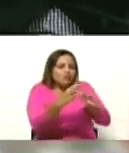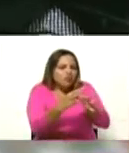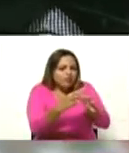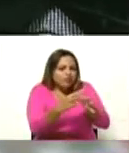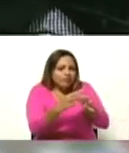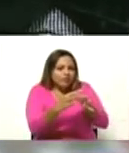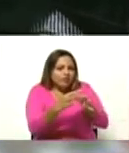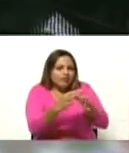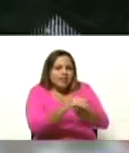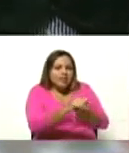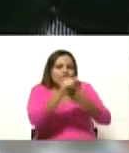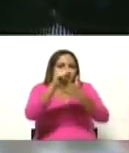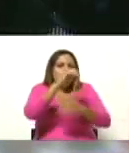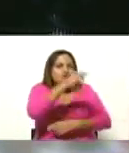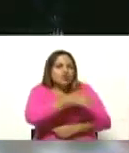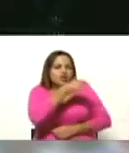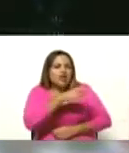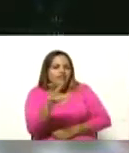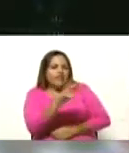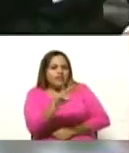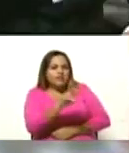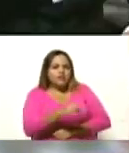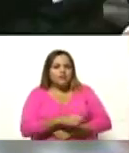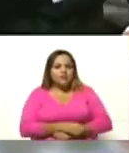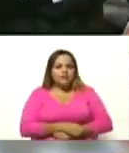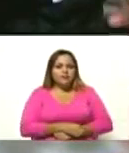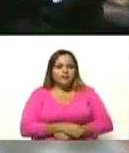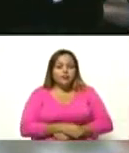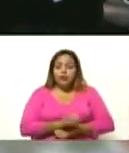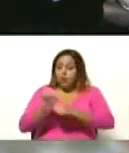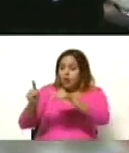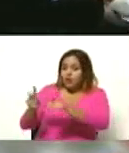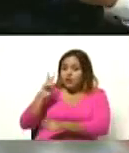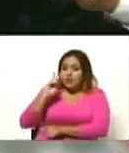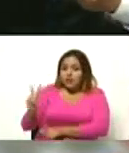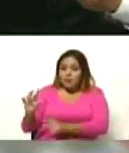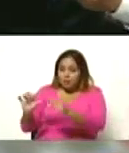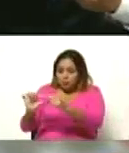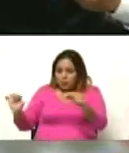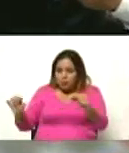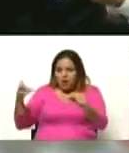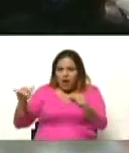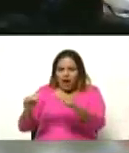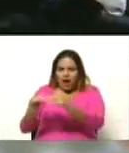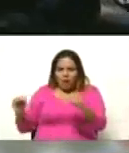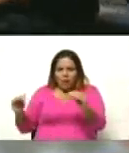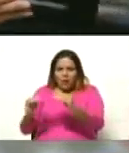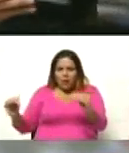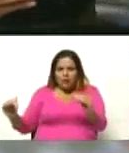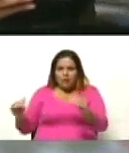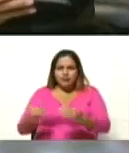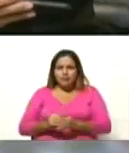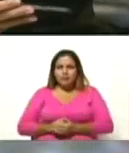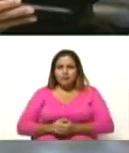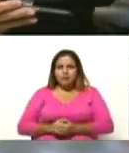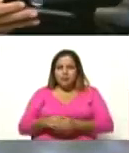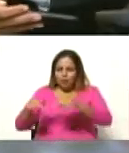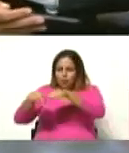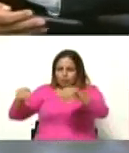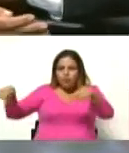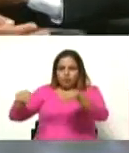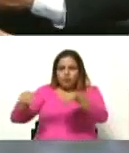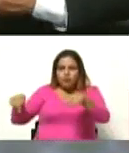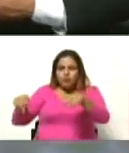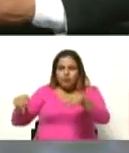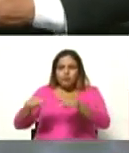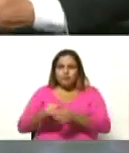liderizará a la sociedad venezolana. Bueno, si ven las letras chiquiticas que están por aquí abajo, ¿dónde es? Otra vez, aquí abajo,